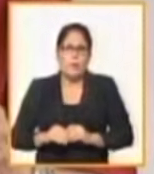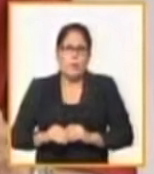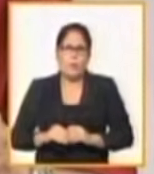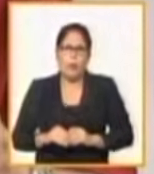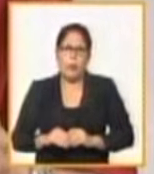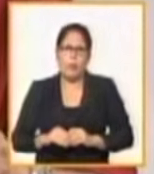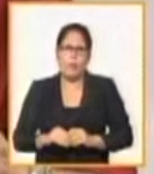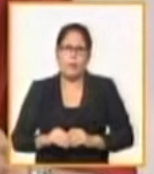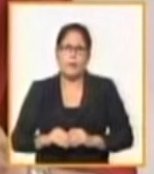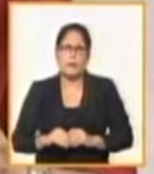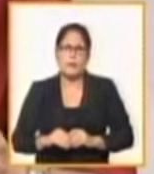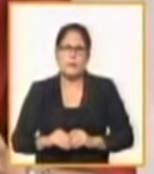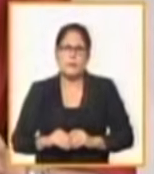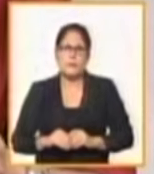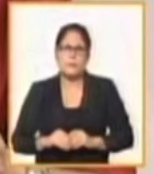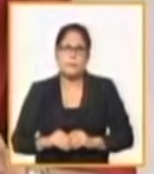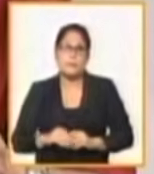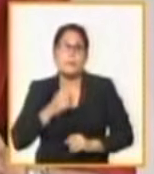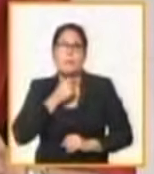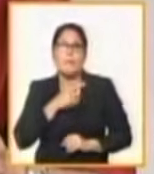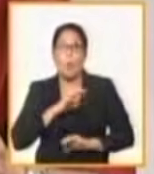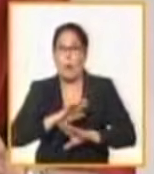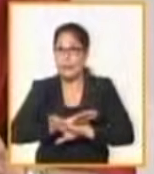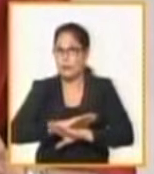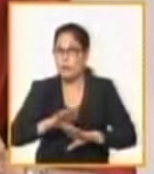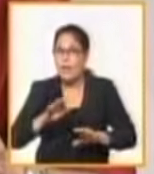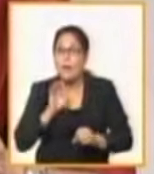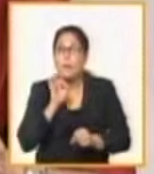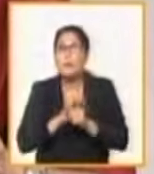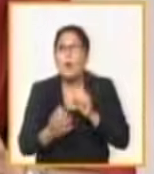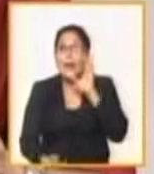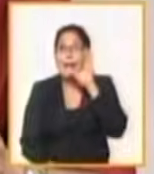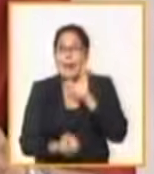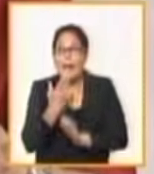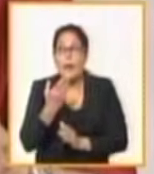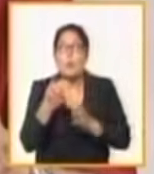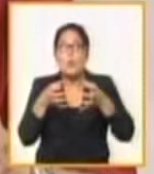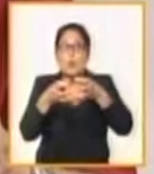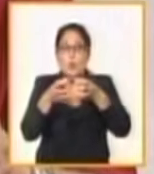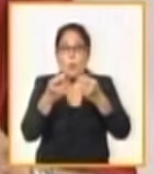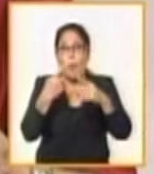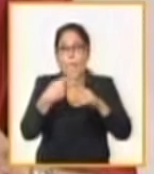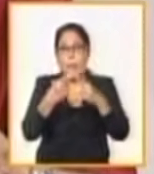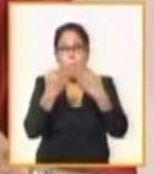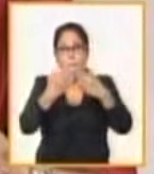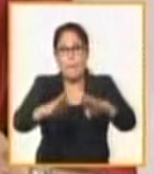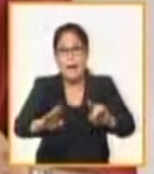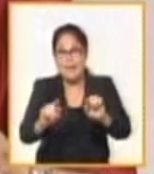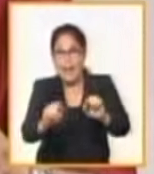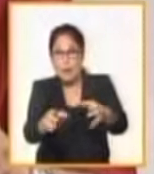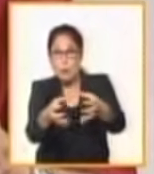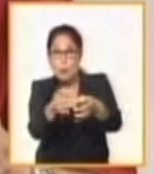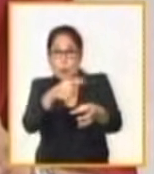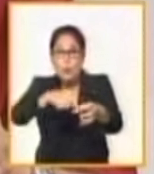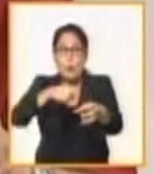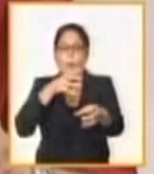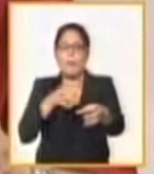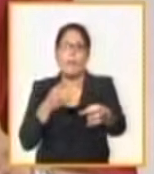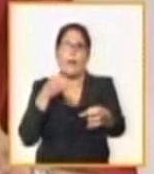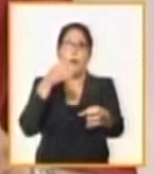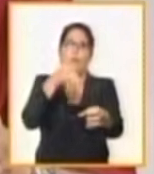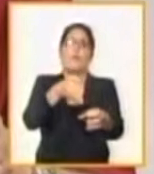Y fueron cuando ya se iba a crear el Movimiento por la Paz, fueron Fidel Castro